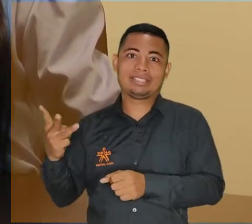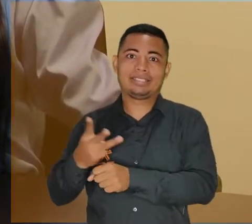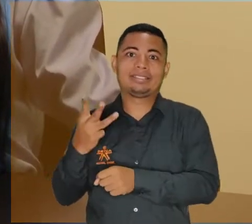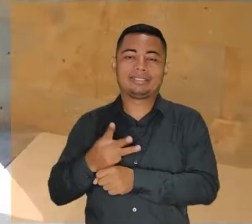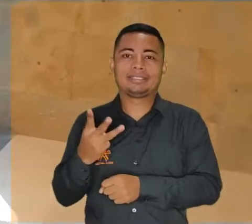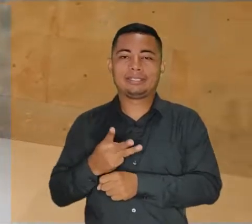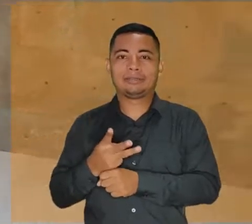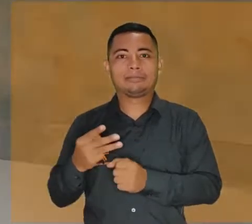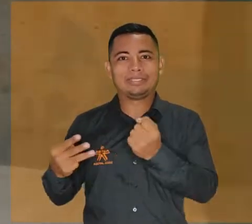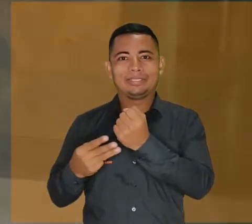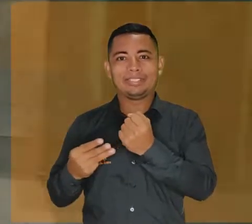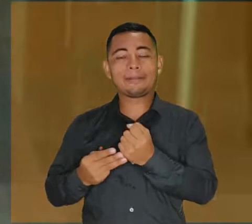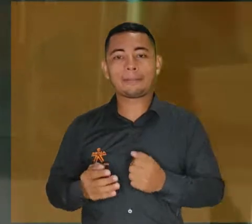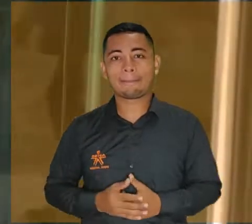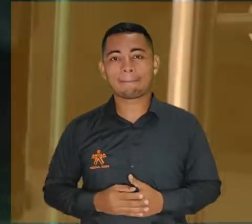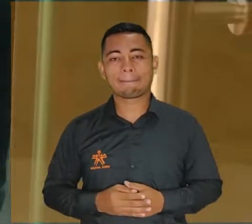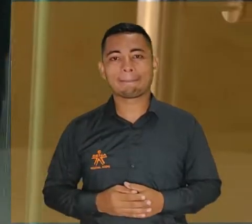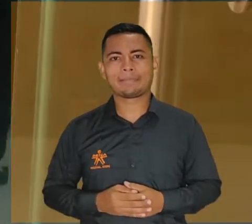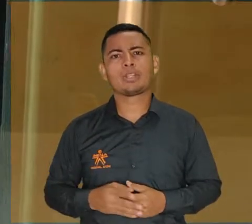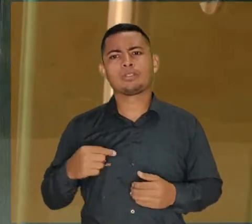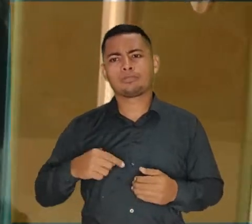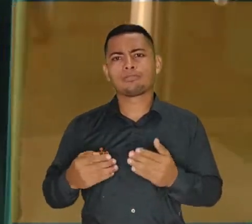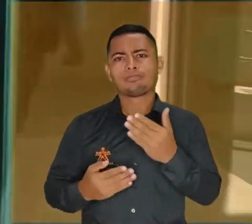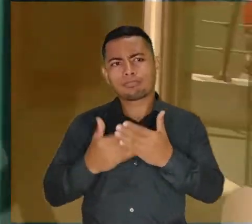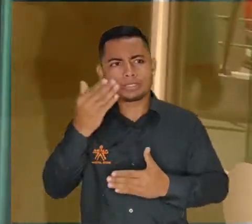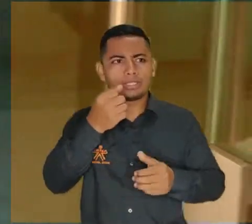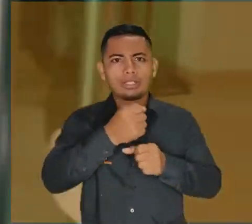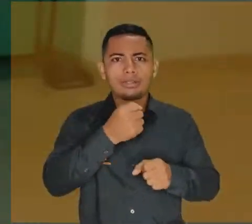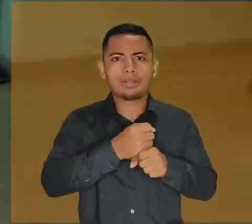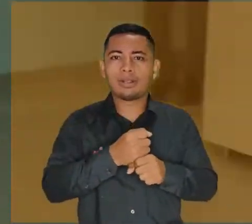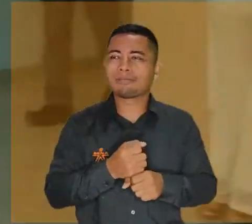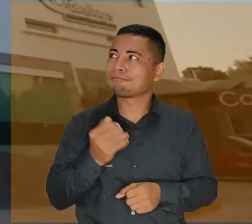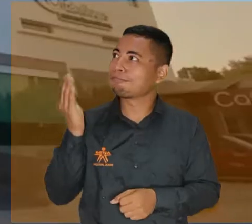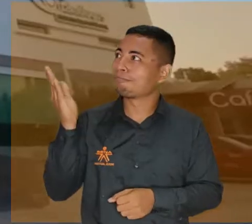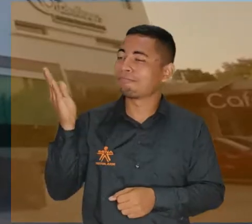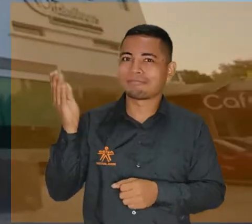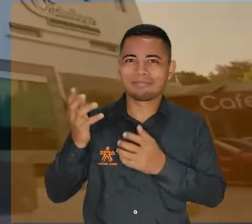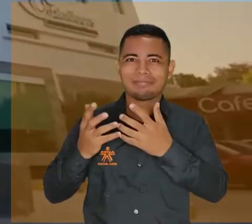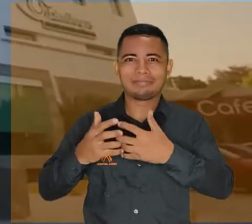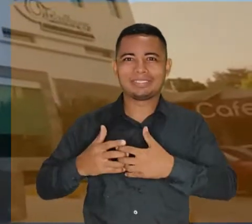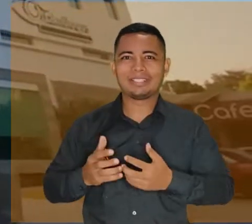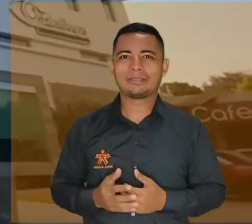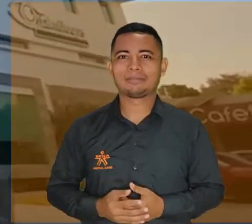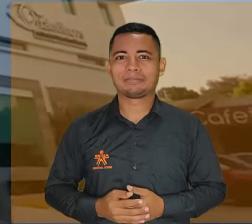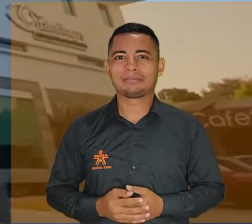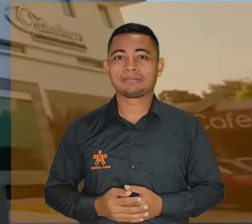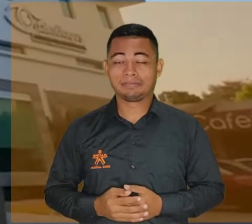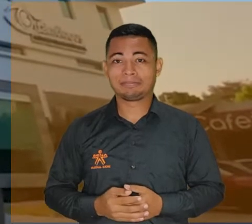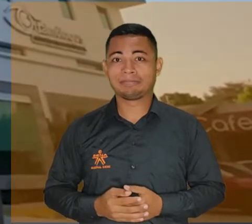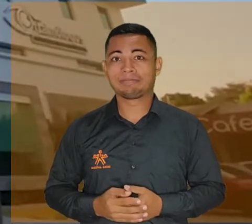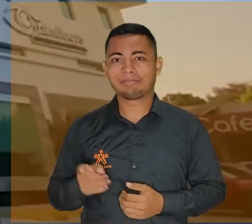Agencia Pública de Empleo, en la cual inicié la etapa con la empresa Oftalmólogos Asociados de la